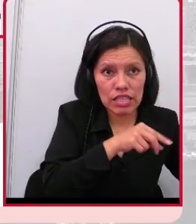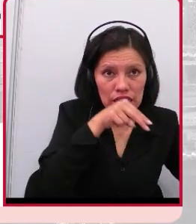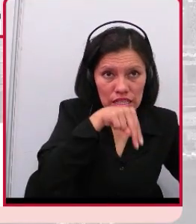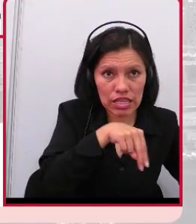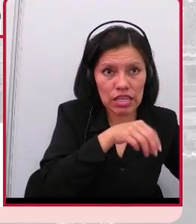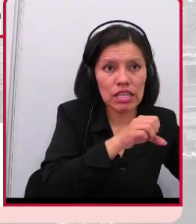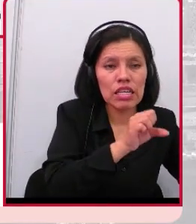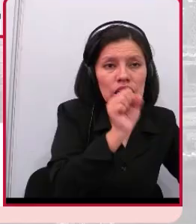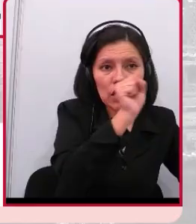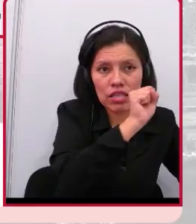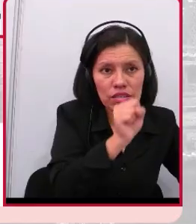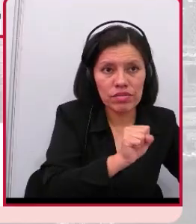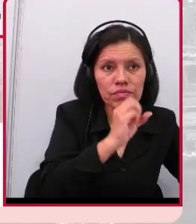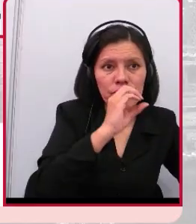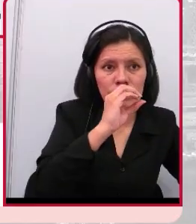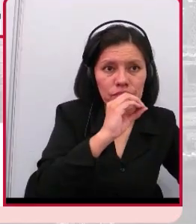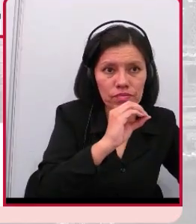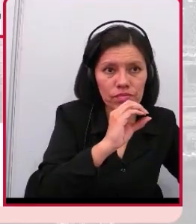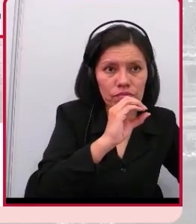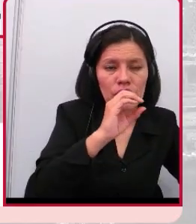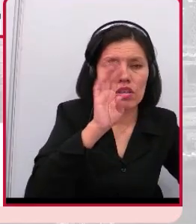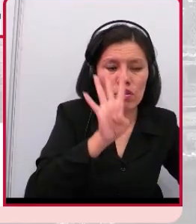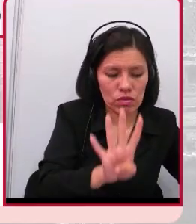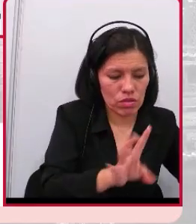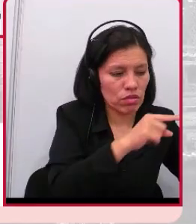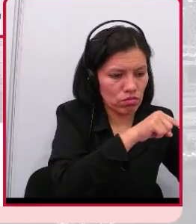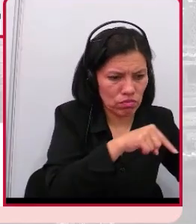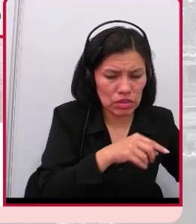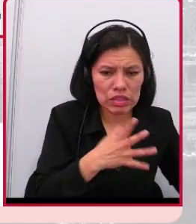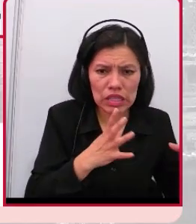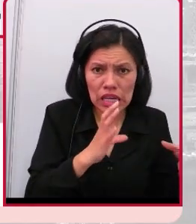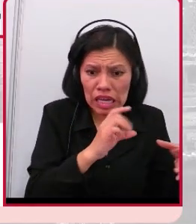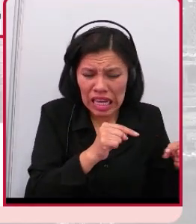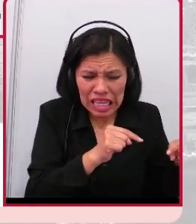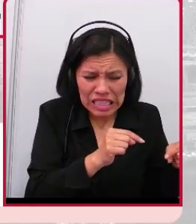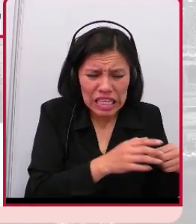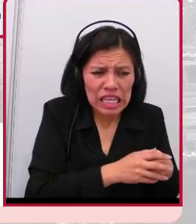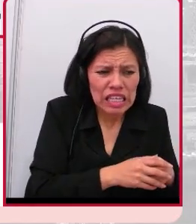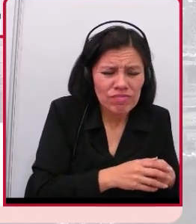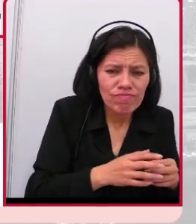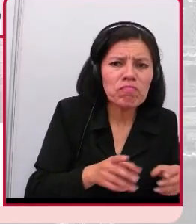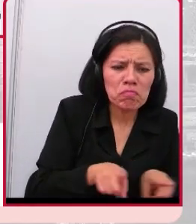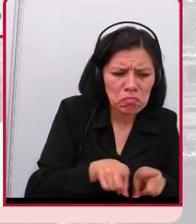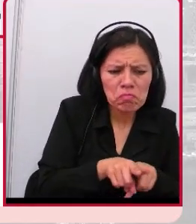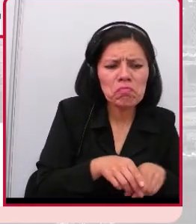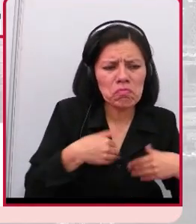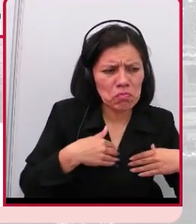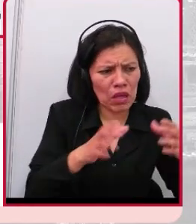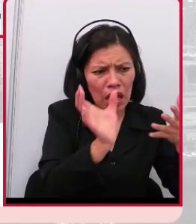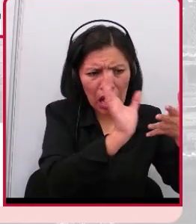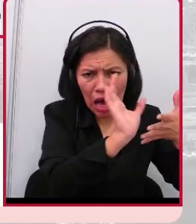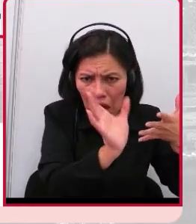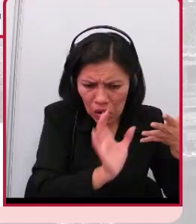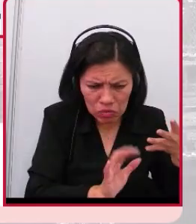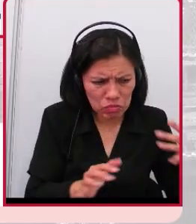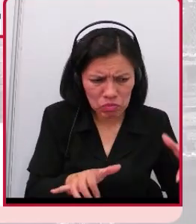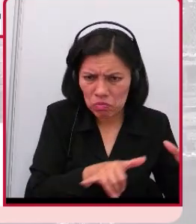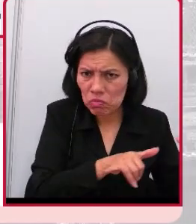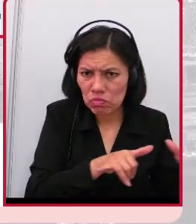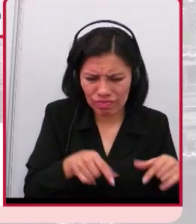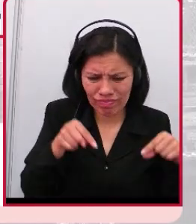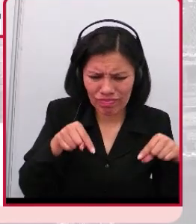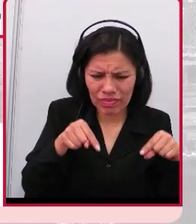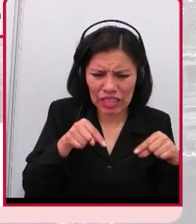muchos casos, y la calcopirita también tiene esta característica. Entonces, este constituye un